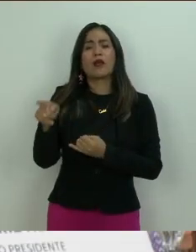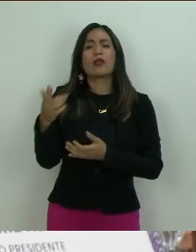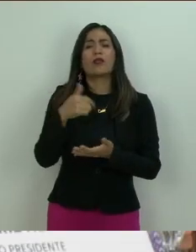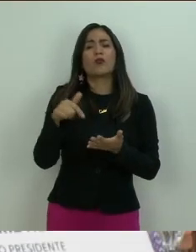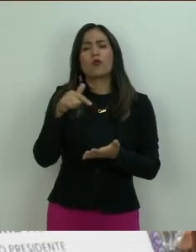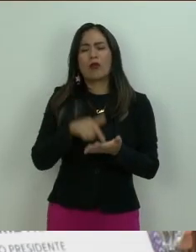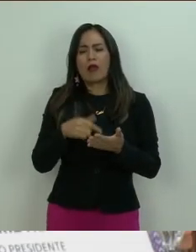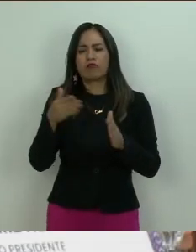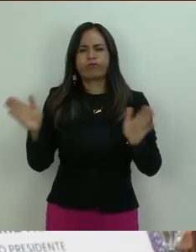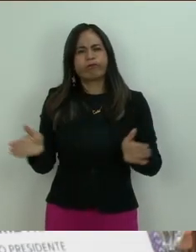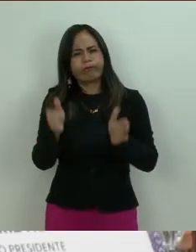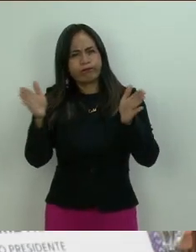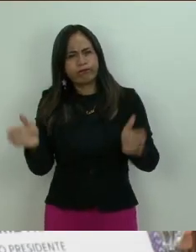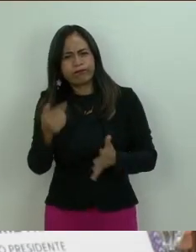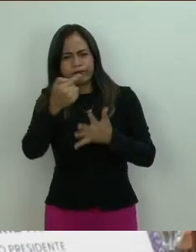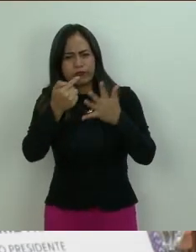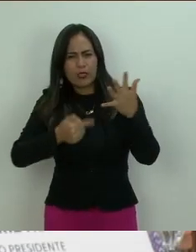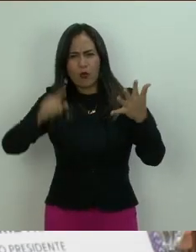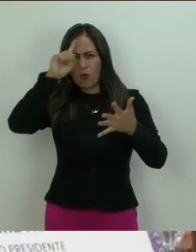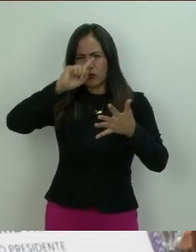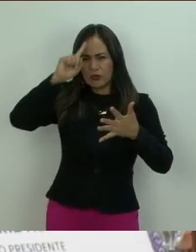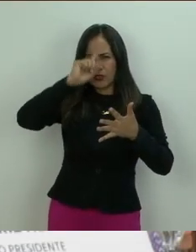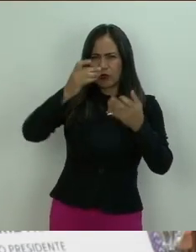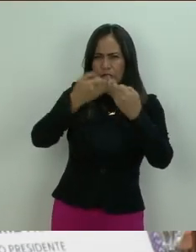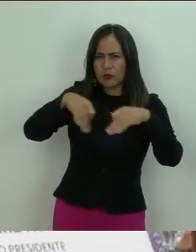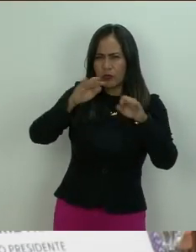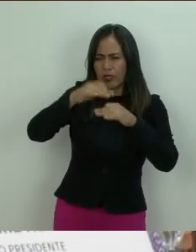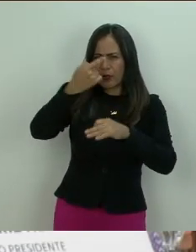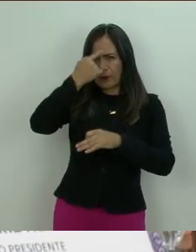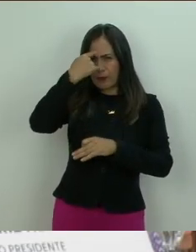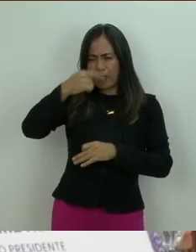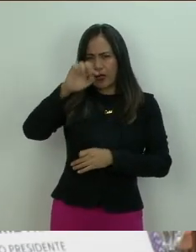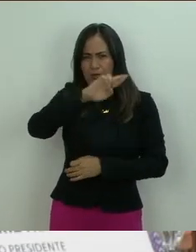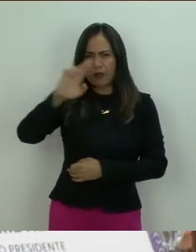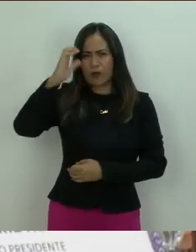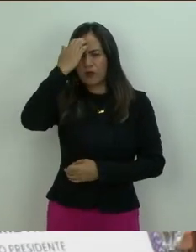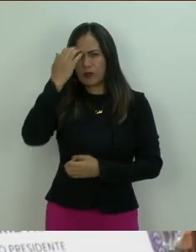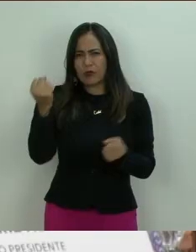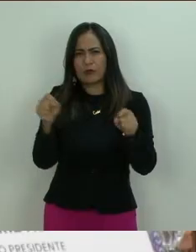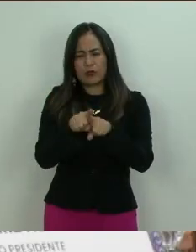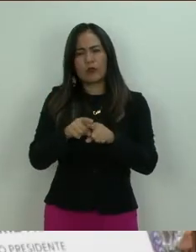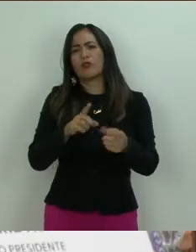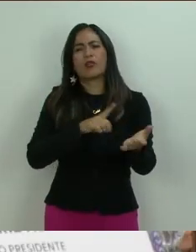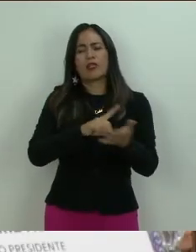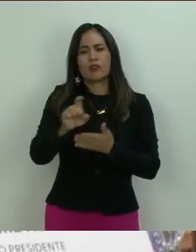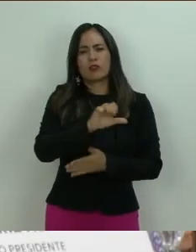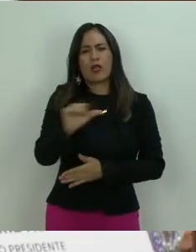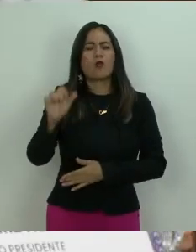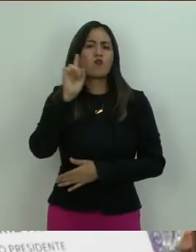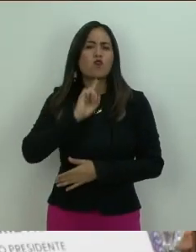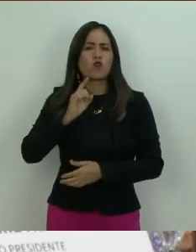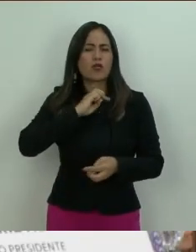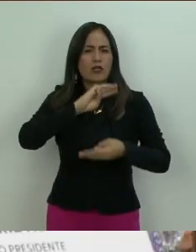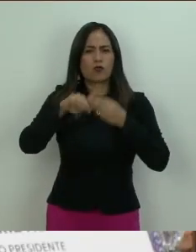impulsó criterios y recomendaciones claves para el reconocimiento y la garantía de los derechos de las mujeres en todo el mundo.